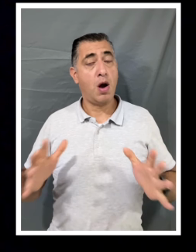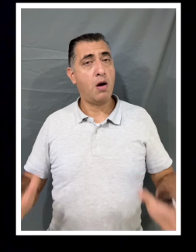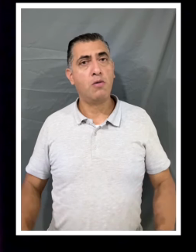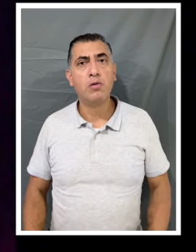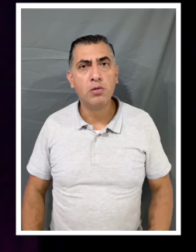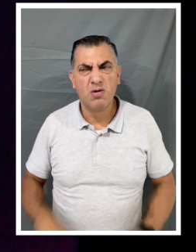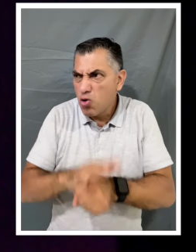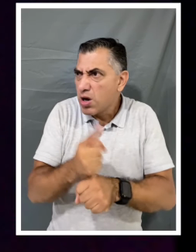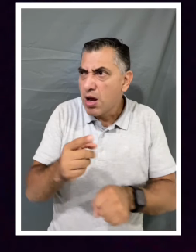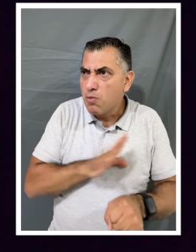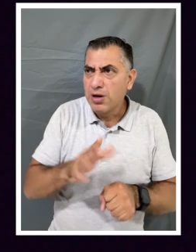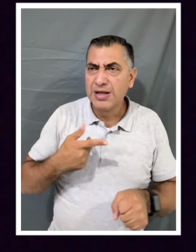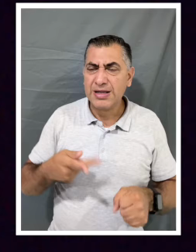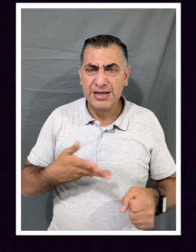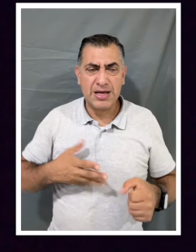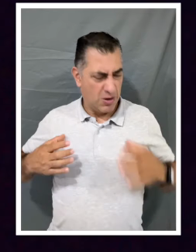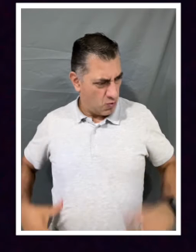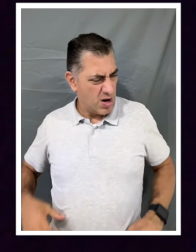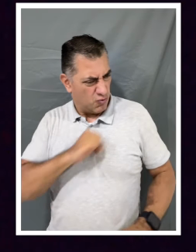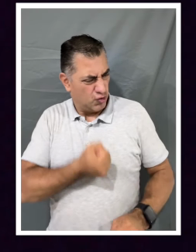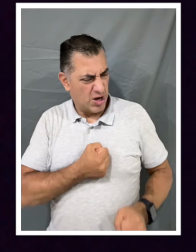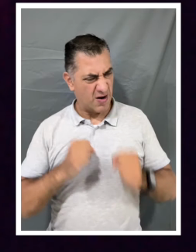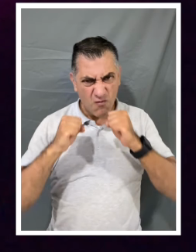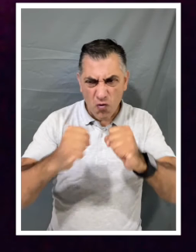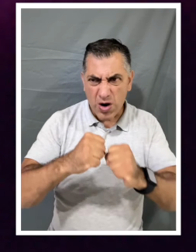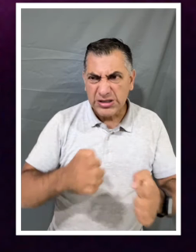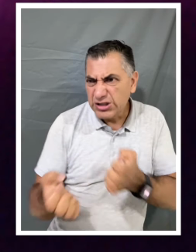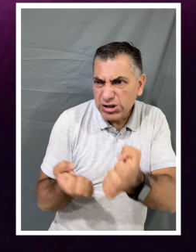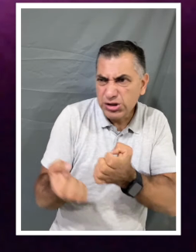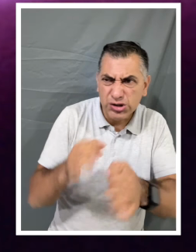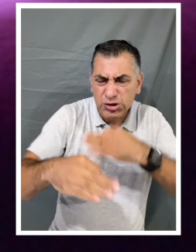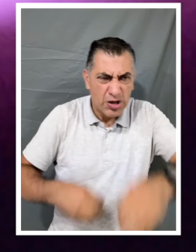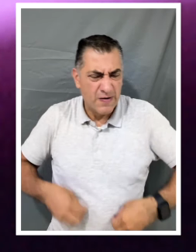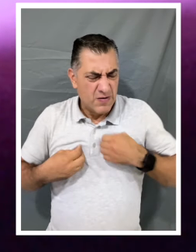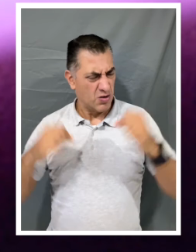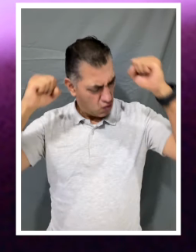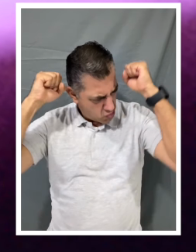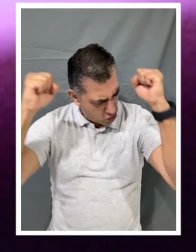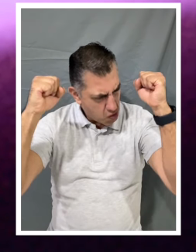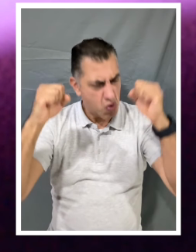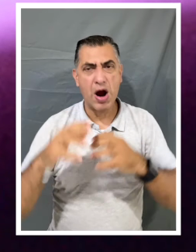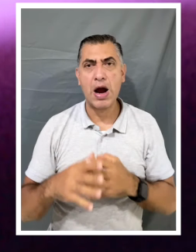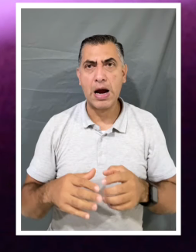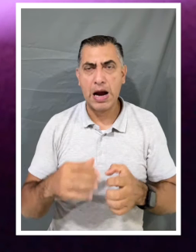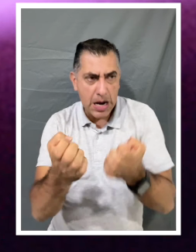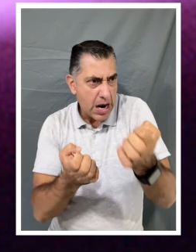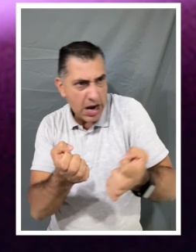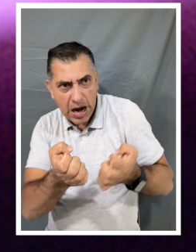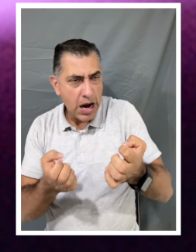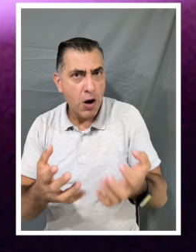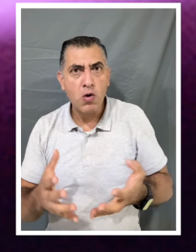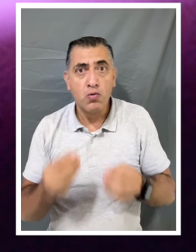atletas por qué porque tienen cuerpos sanos tienen cuerpos fuertes han entrenado toda su vida ciertos músculos ciertas técnicas y ahí